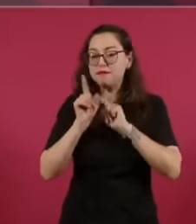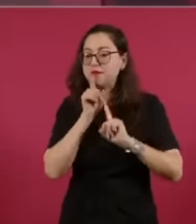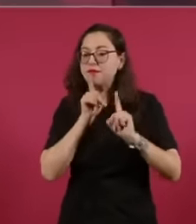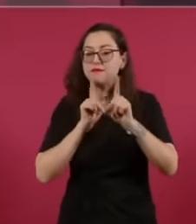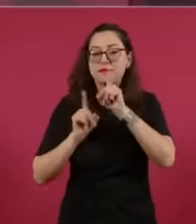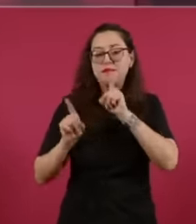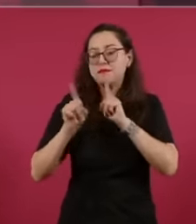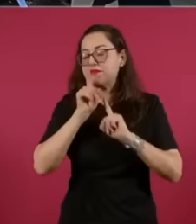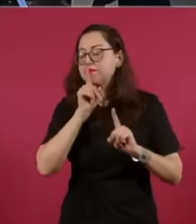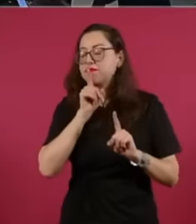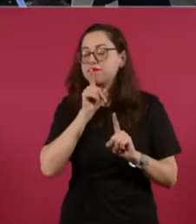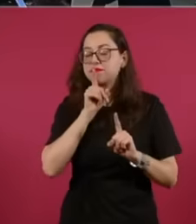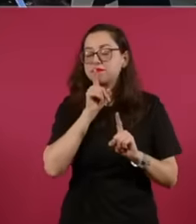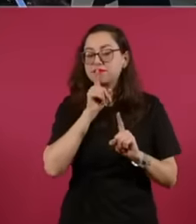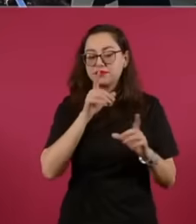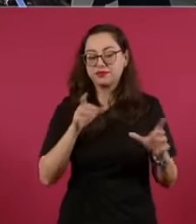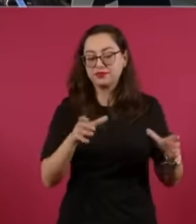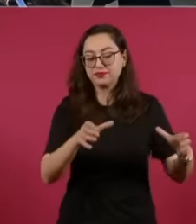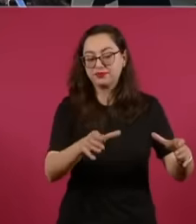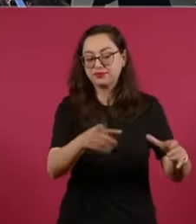periodistas que antes